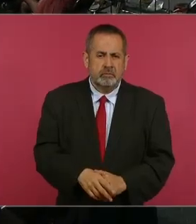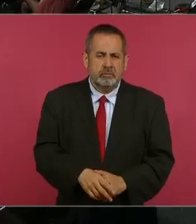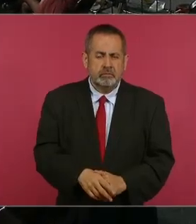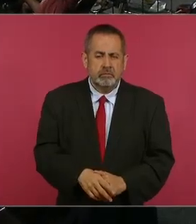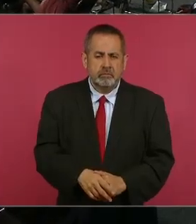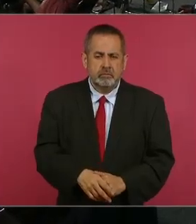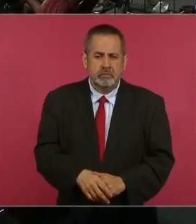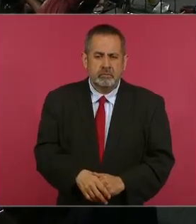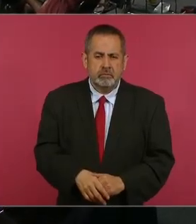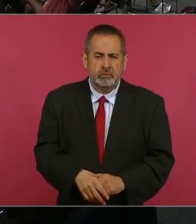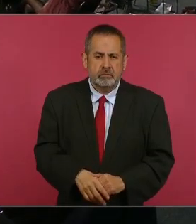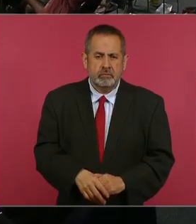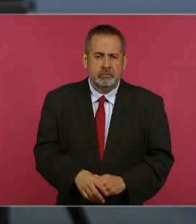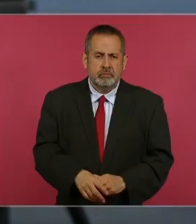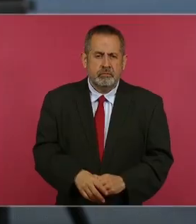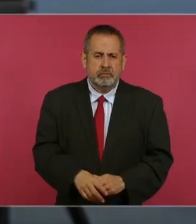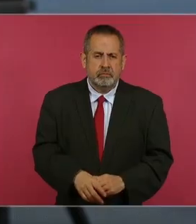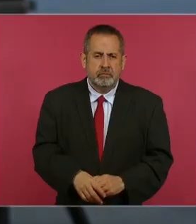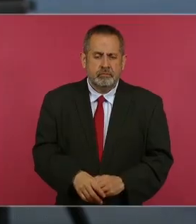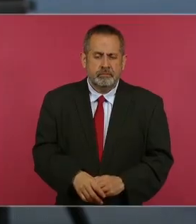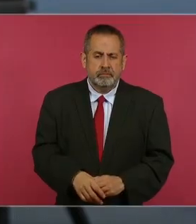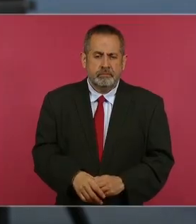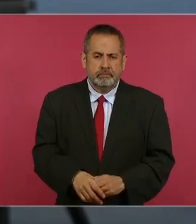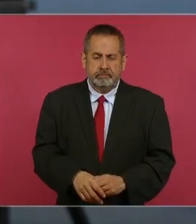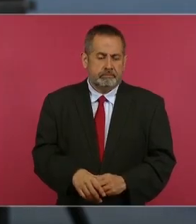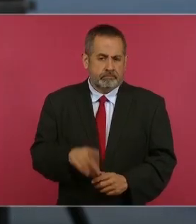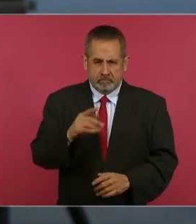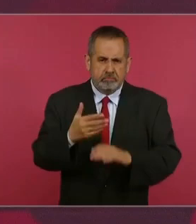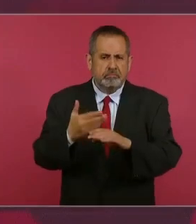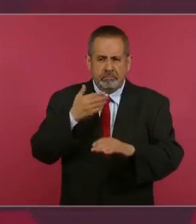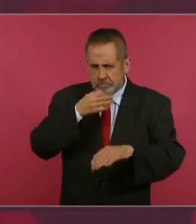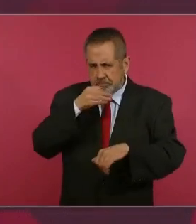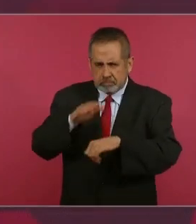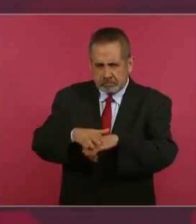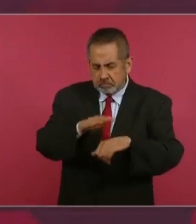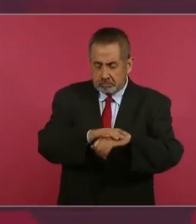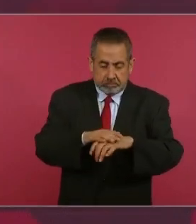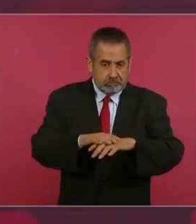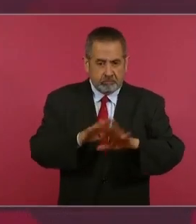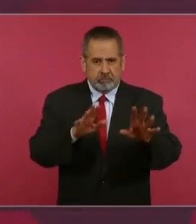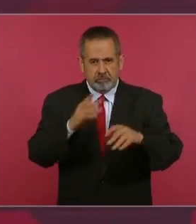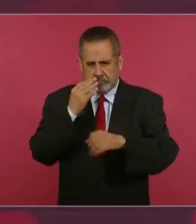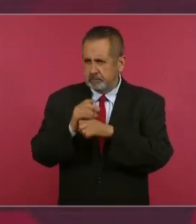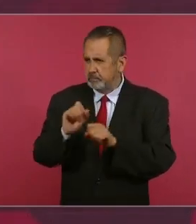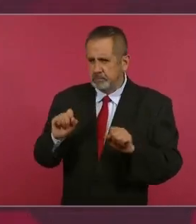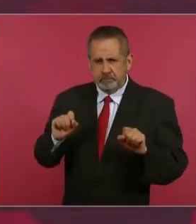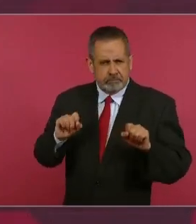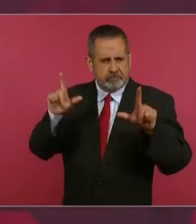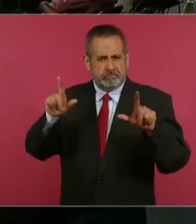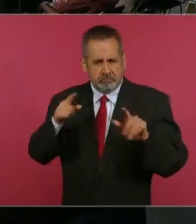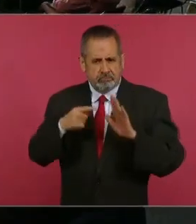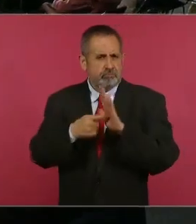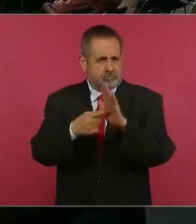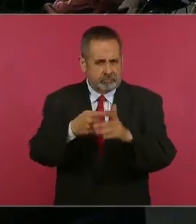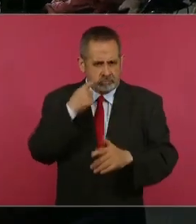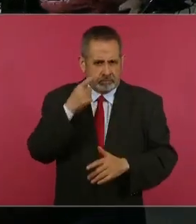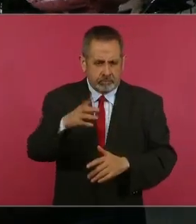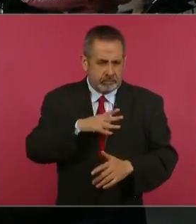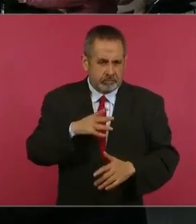no hubo tiempo para actuar? No, se avisó. Yo, van a ver ahorita lo que puse.